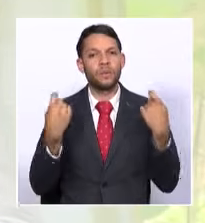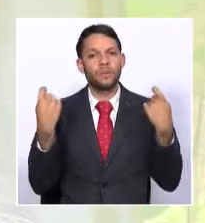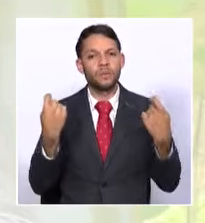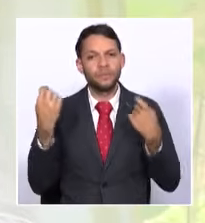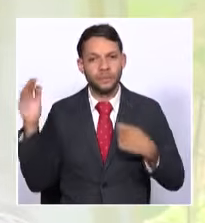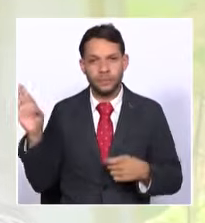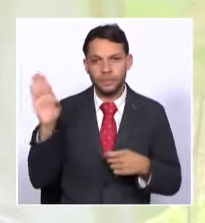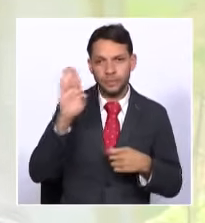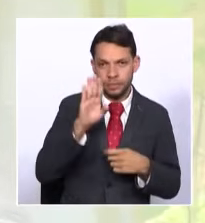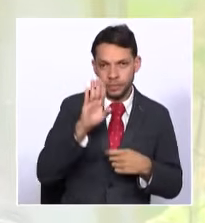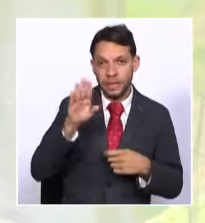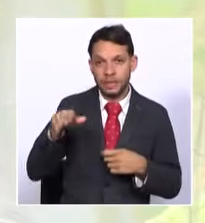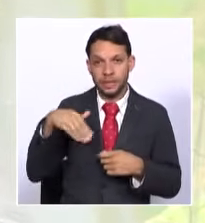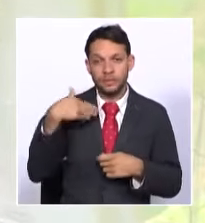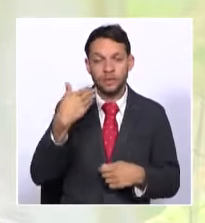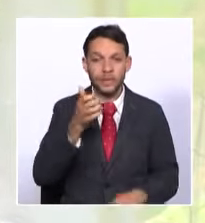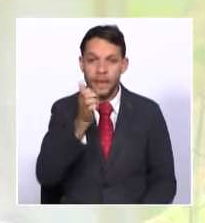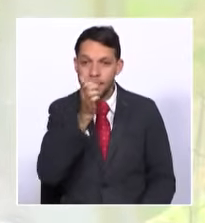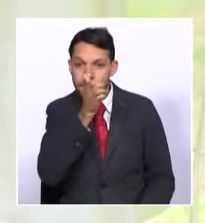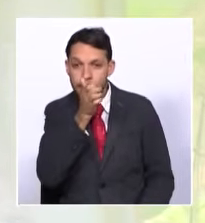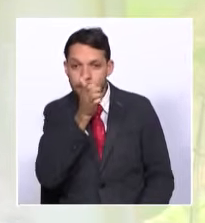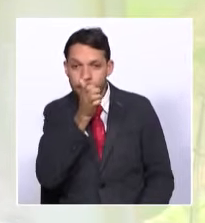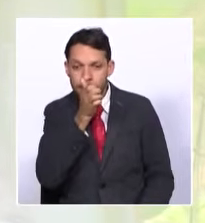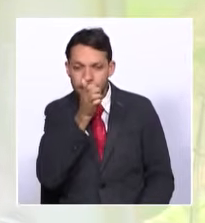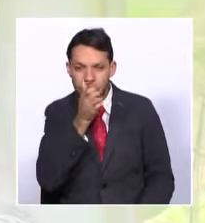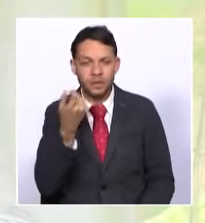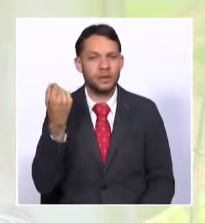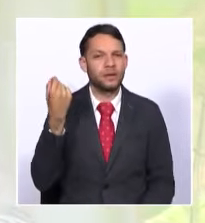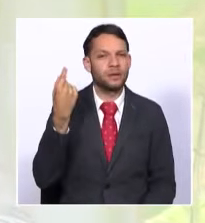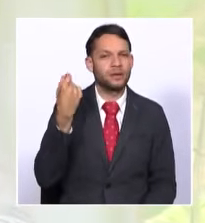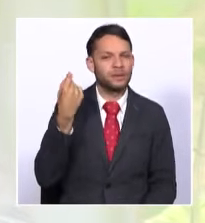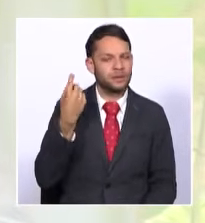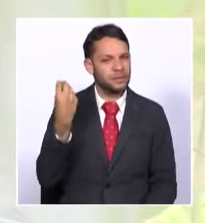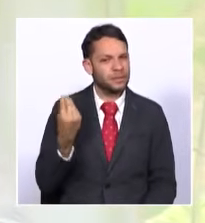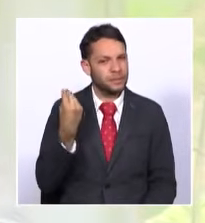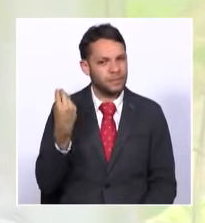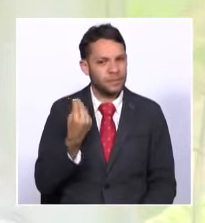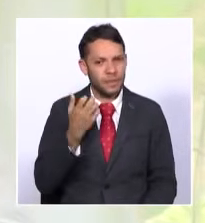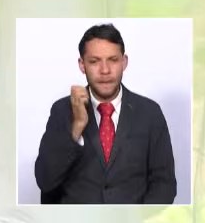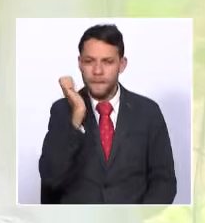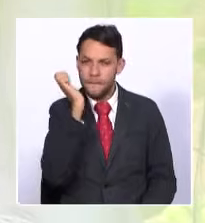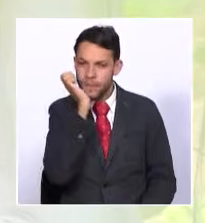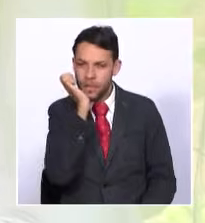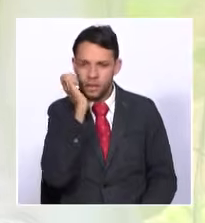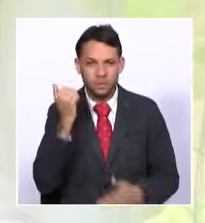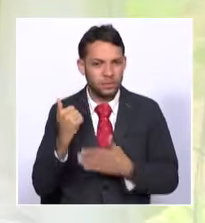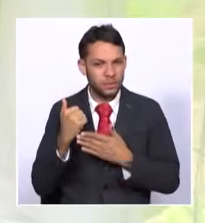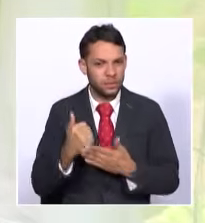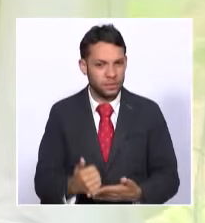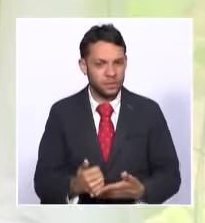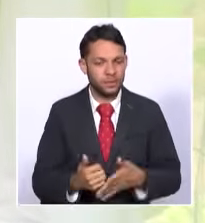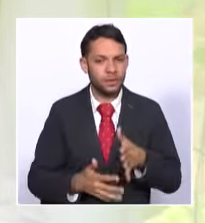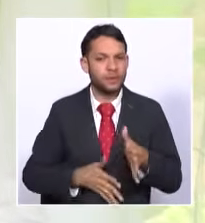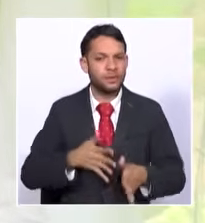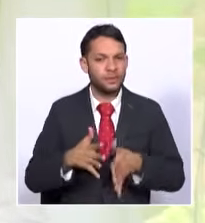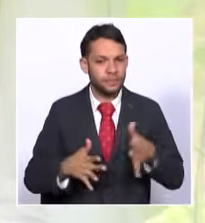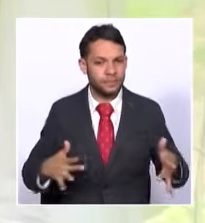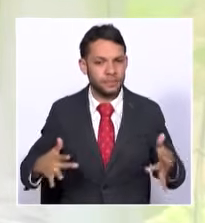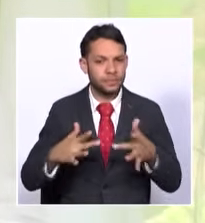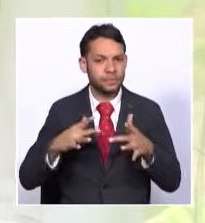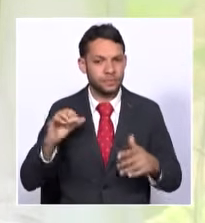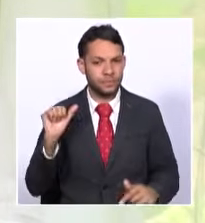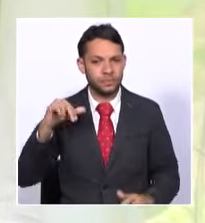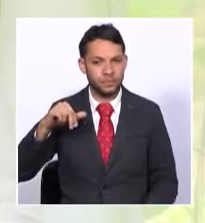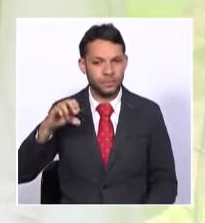quiero que con estas piedras que están en la camilla entendamos un poco esa fisiopatología que hace mención el doctor